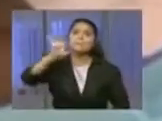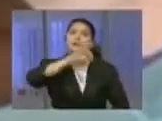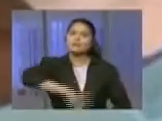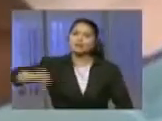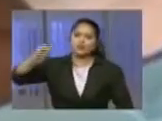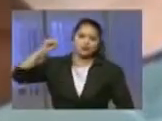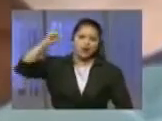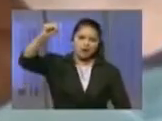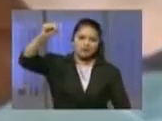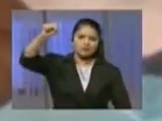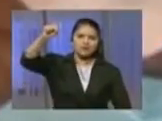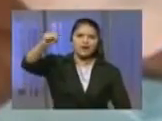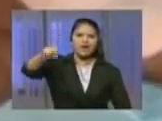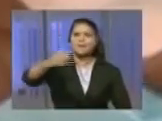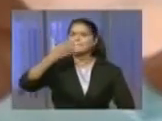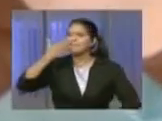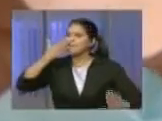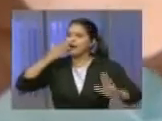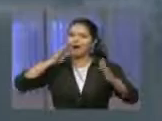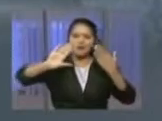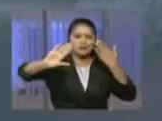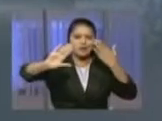socialista para